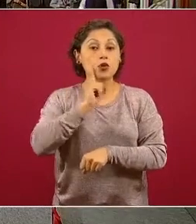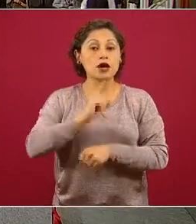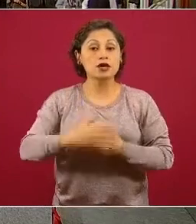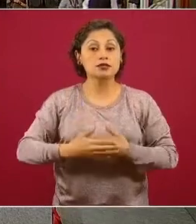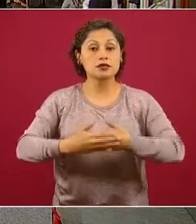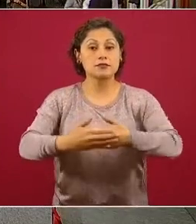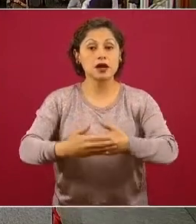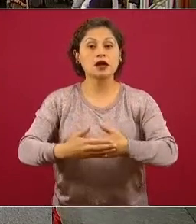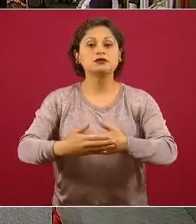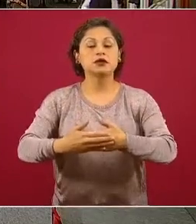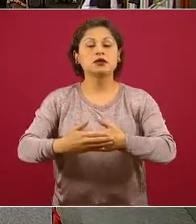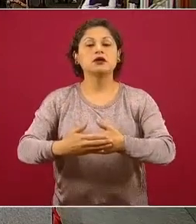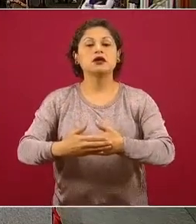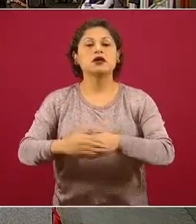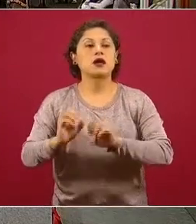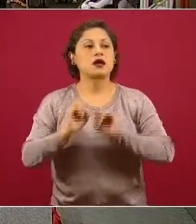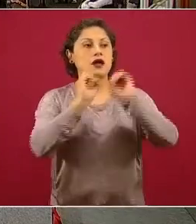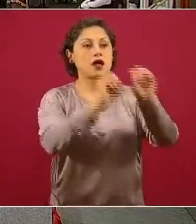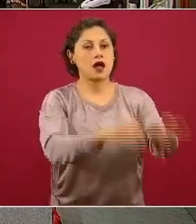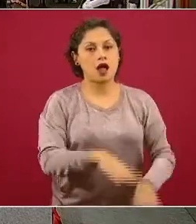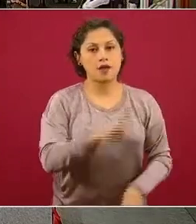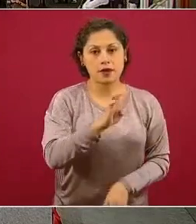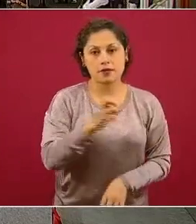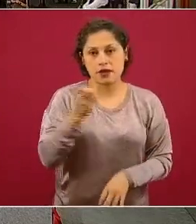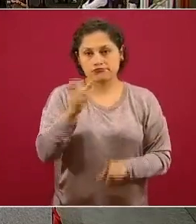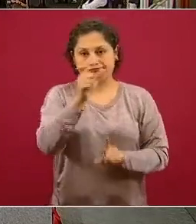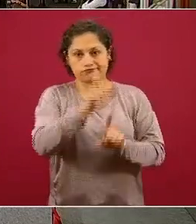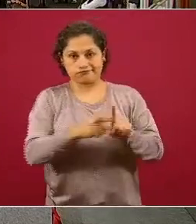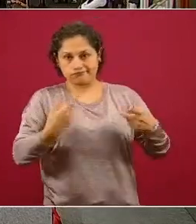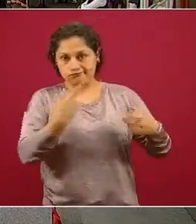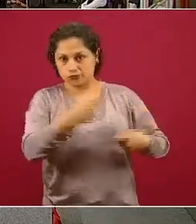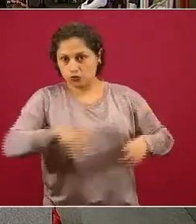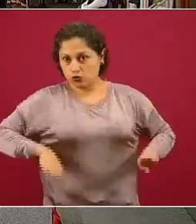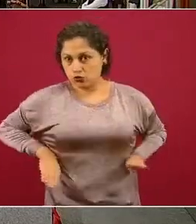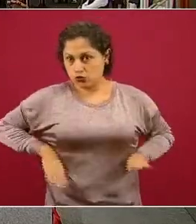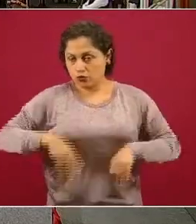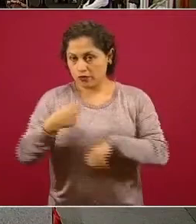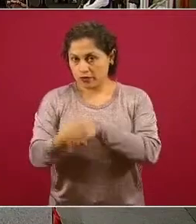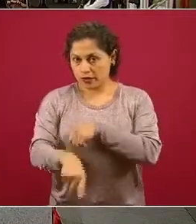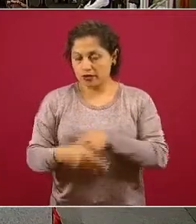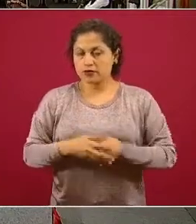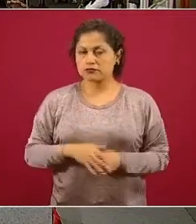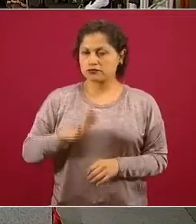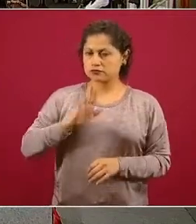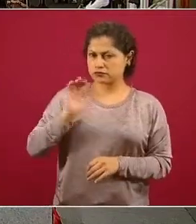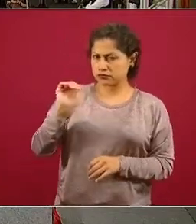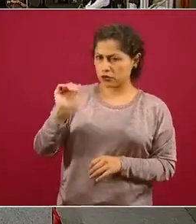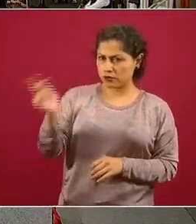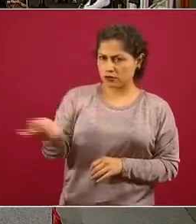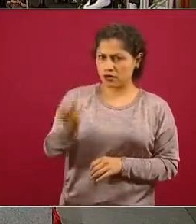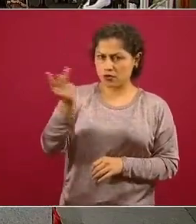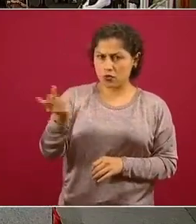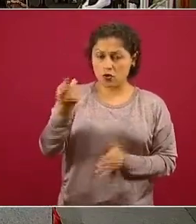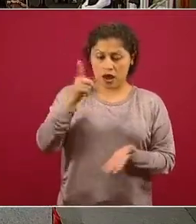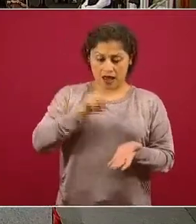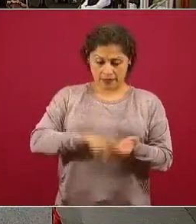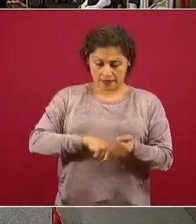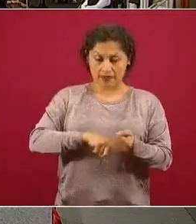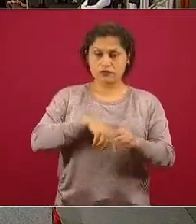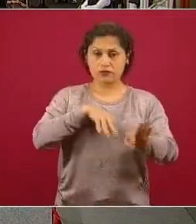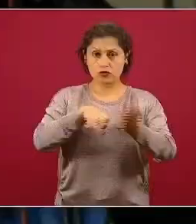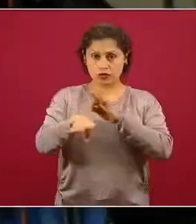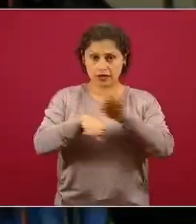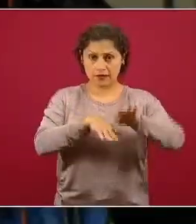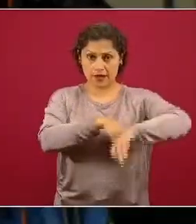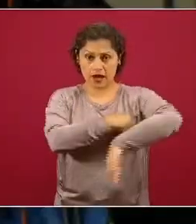riesgo, y la pregunta concreta es si están considerando hacerle pruebas a los trabajadores de las guarderías para